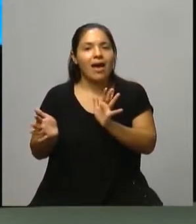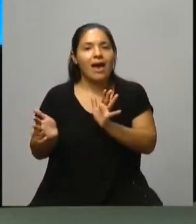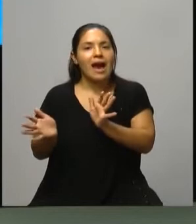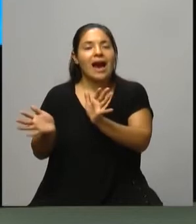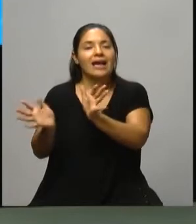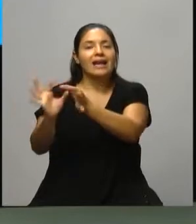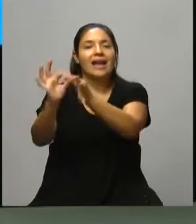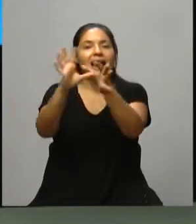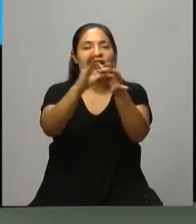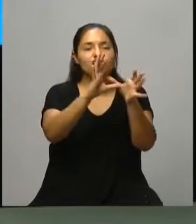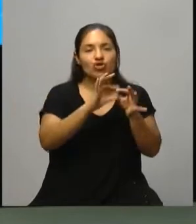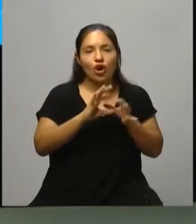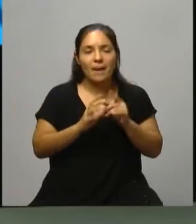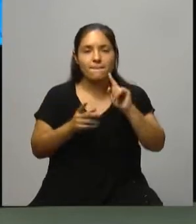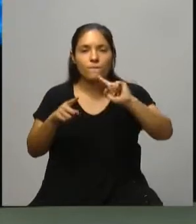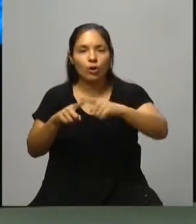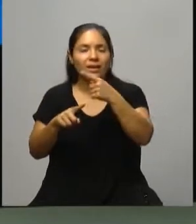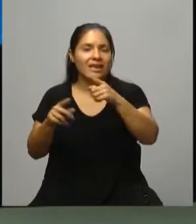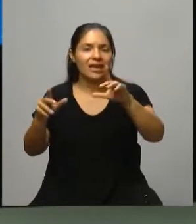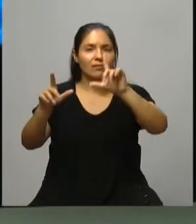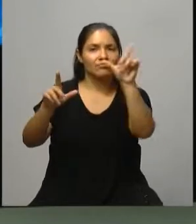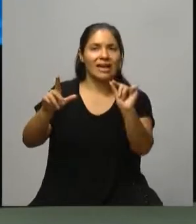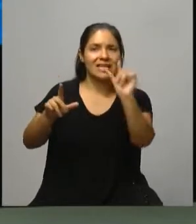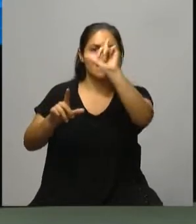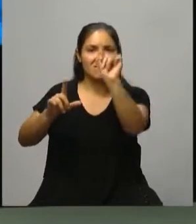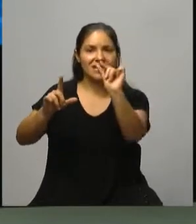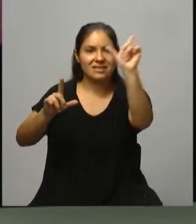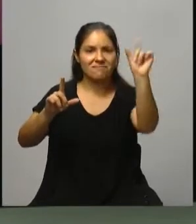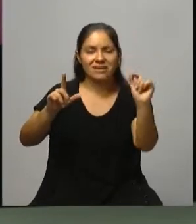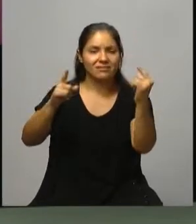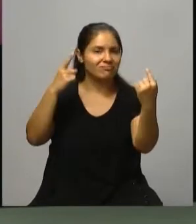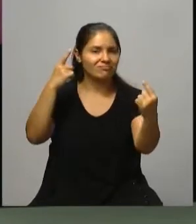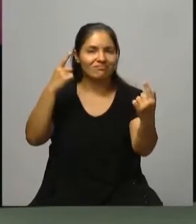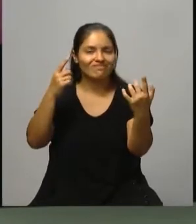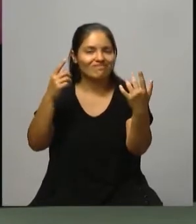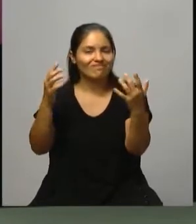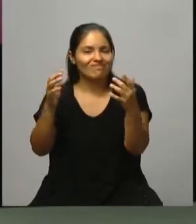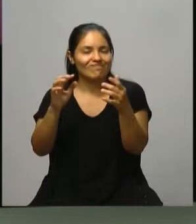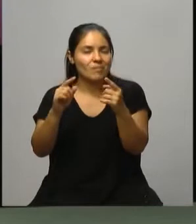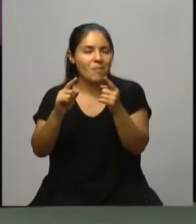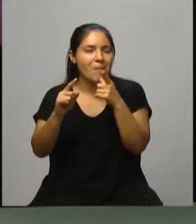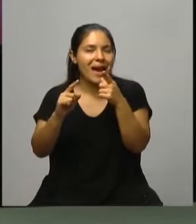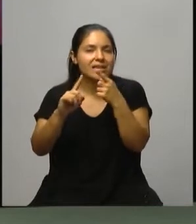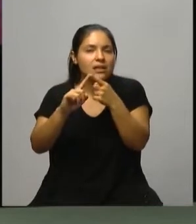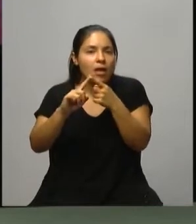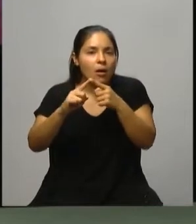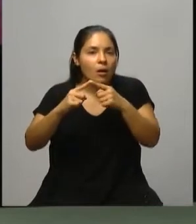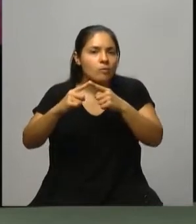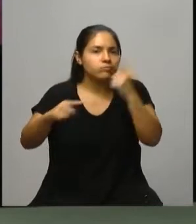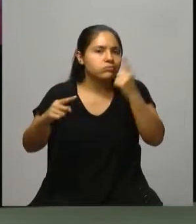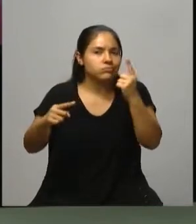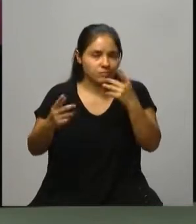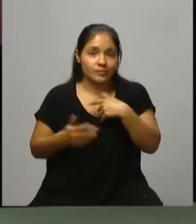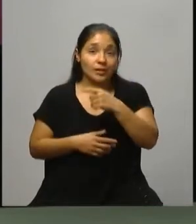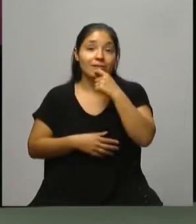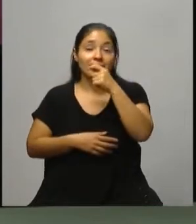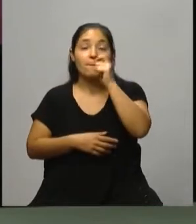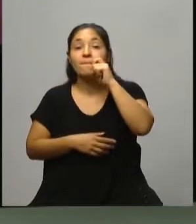esa reina nacional. Y la acompañó en todo momento, y eso habla muy bien de ella, no solo como es reina, sino también